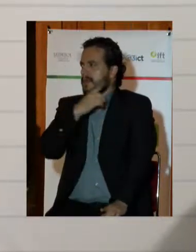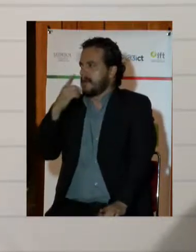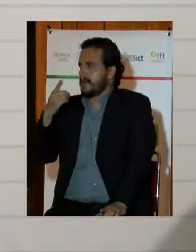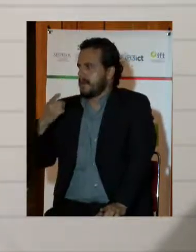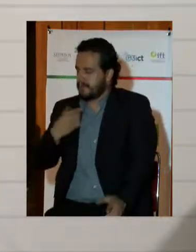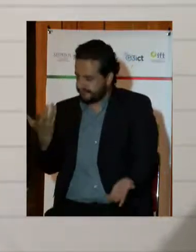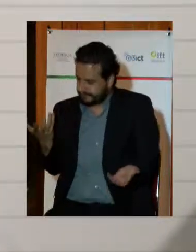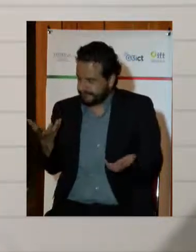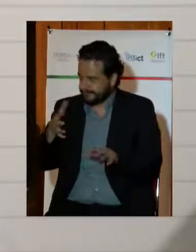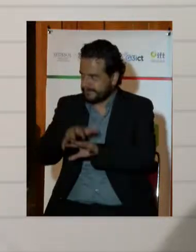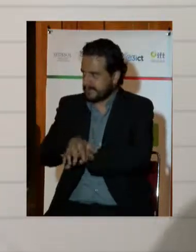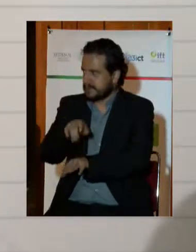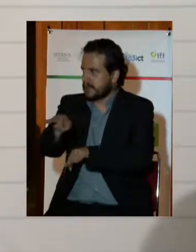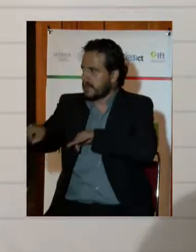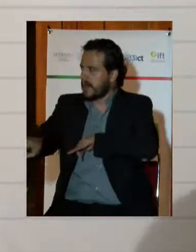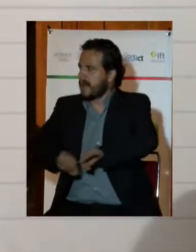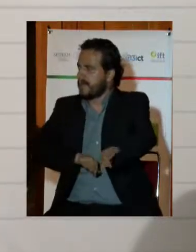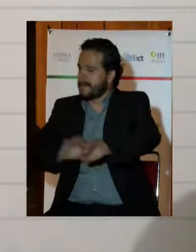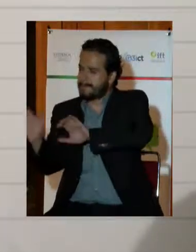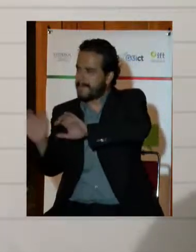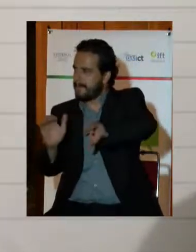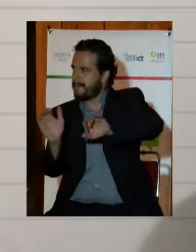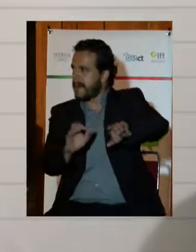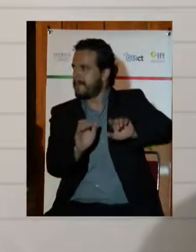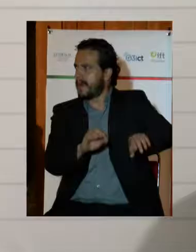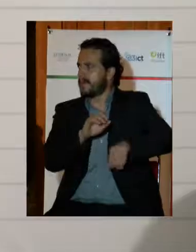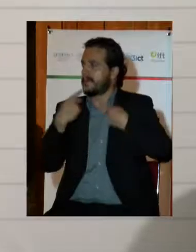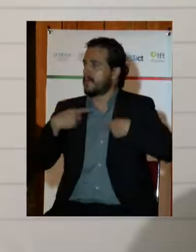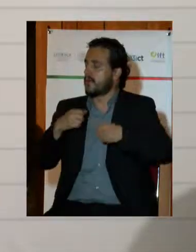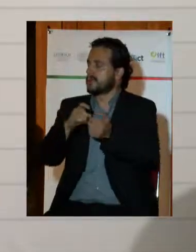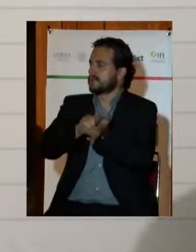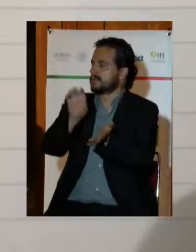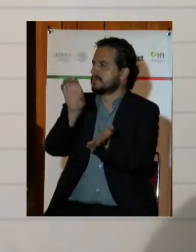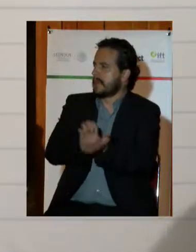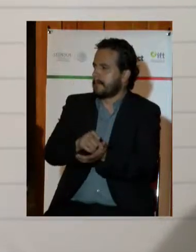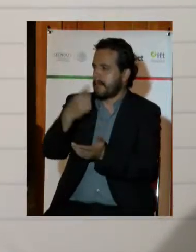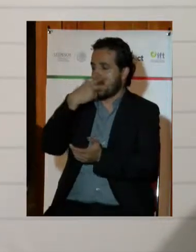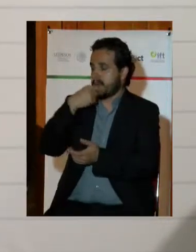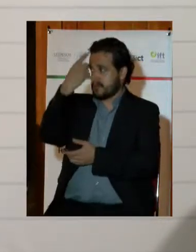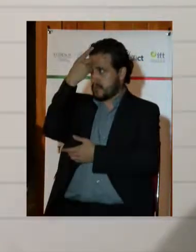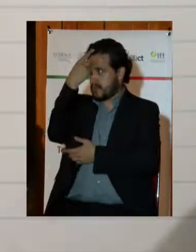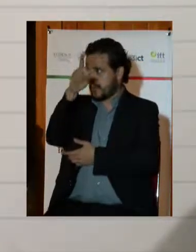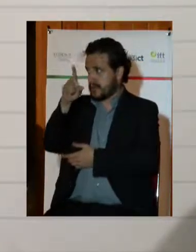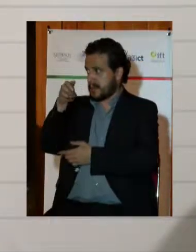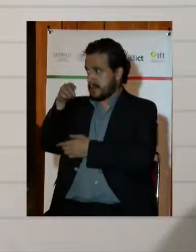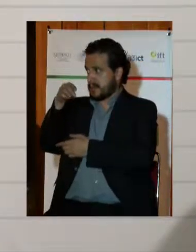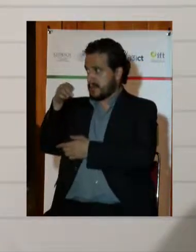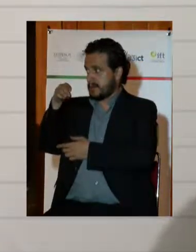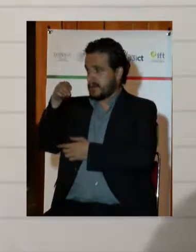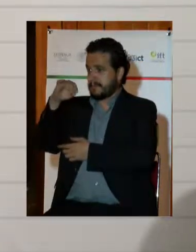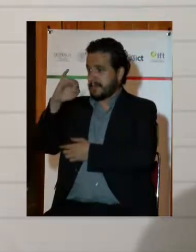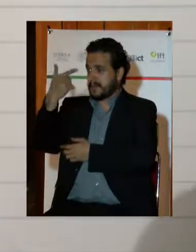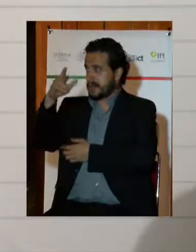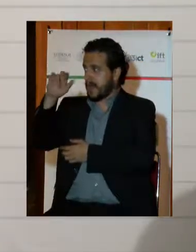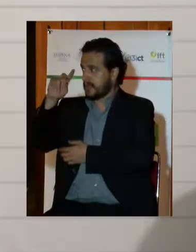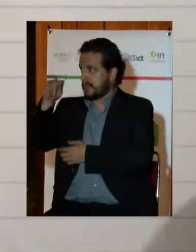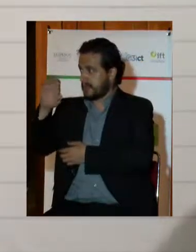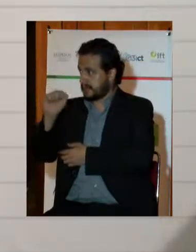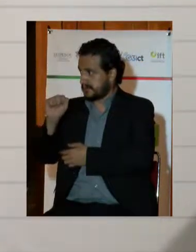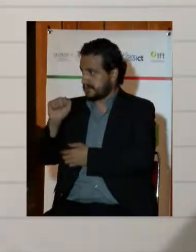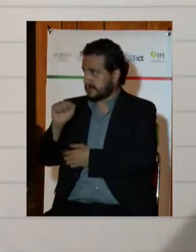personas con discapacidad, Bill Gates y el secretario general de la OEA anunciaron el programa de